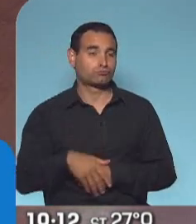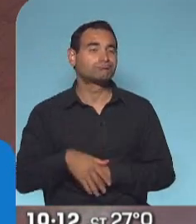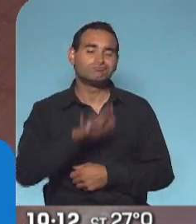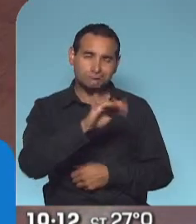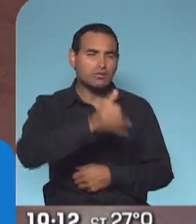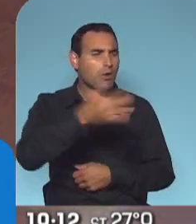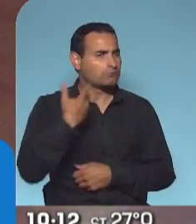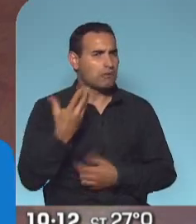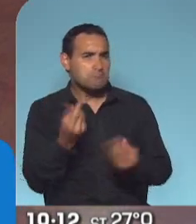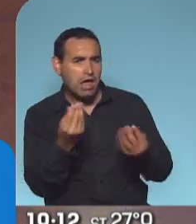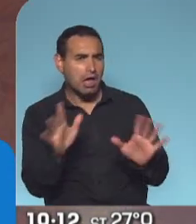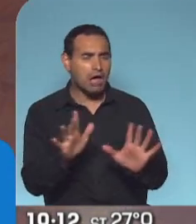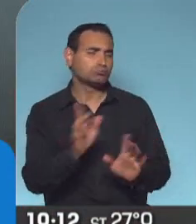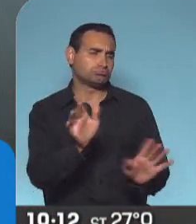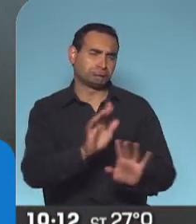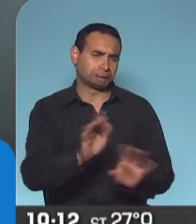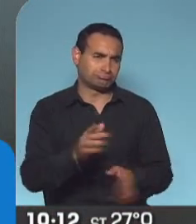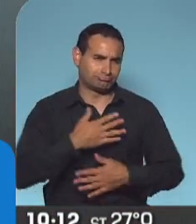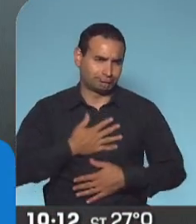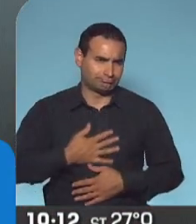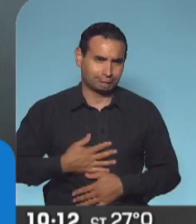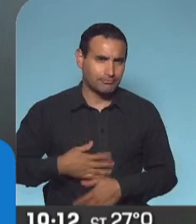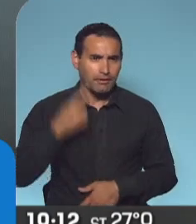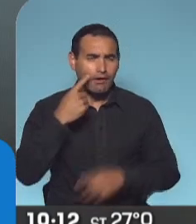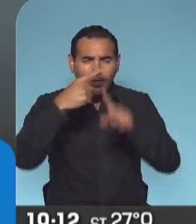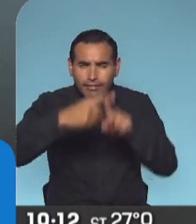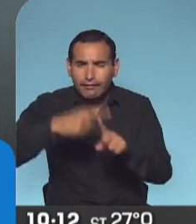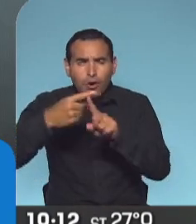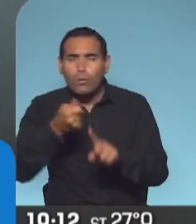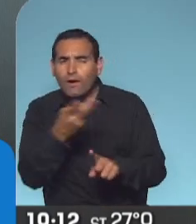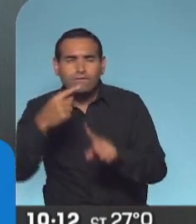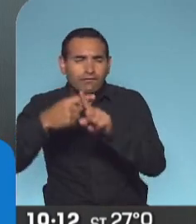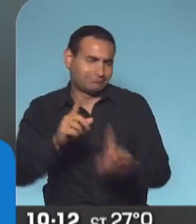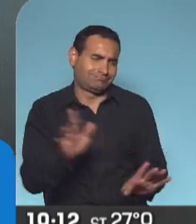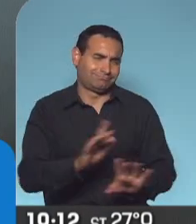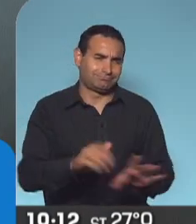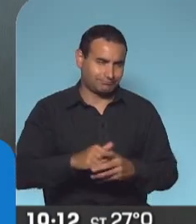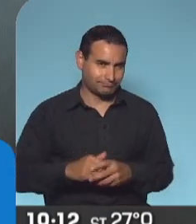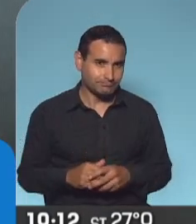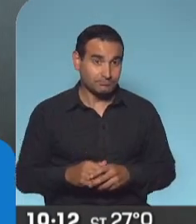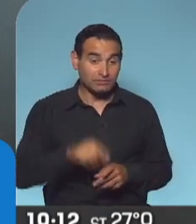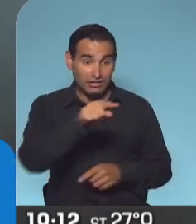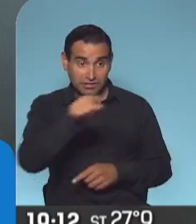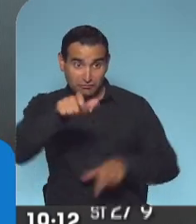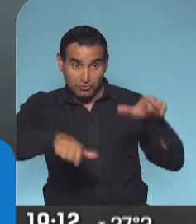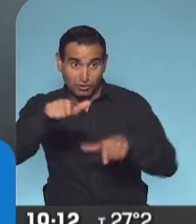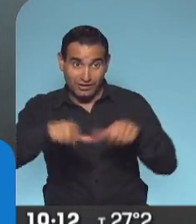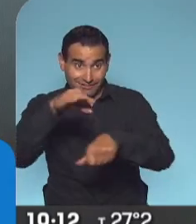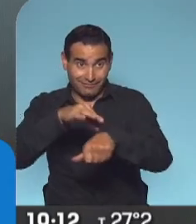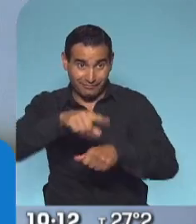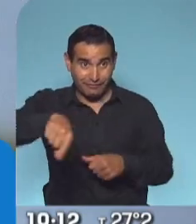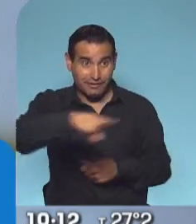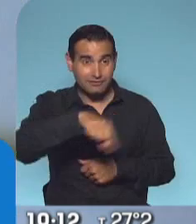debemos asustarnos por la cantidad de casos y no tenemos que ir contándolos uno a uno. Esos pacientes,